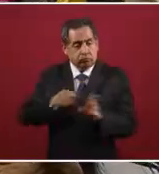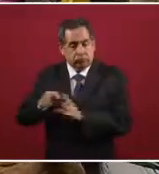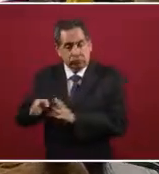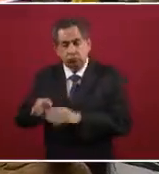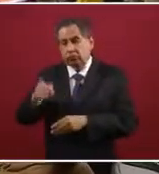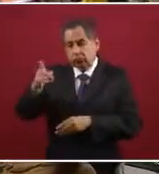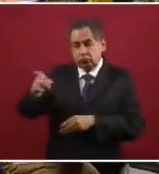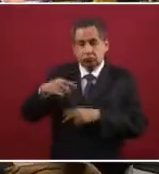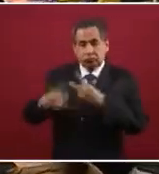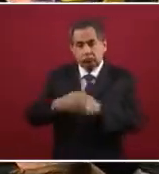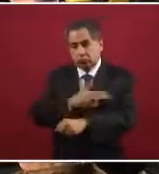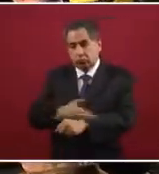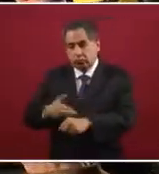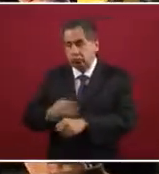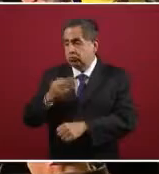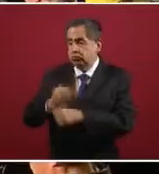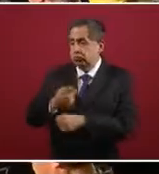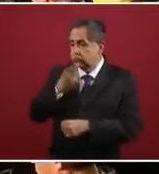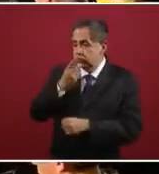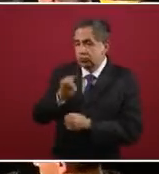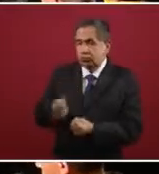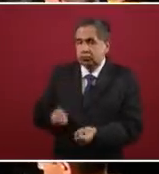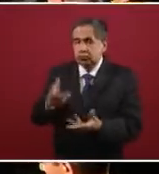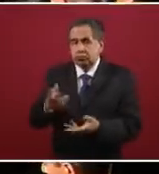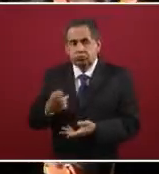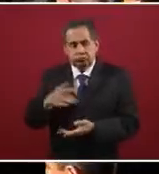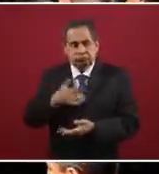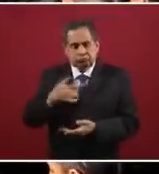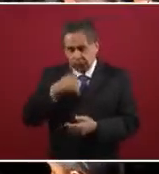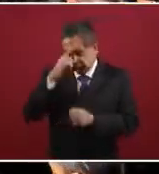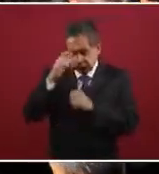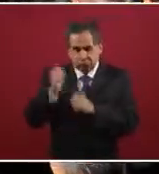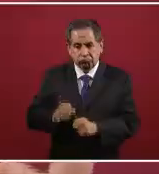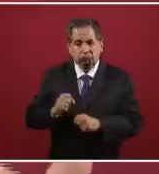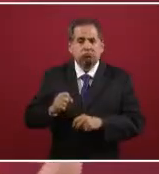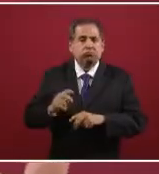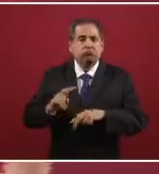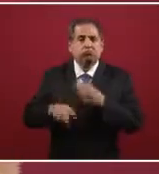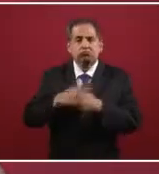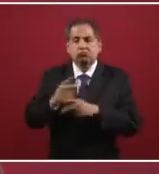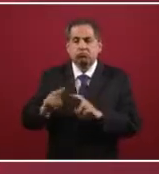Entonces, no te puedo dar ahorita la cifra, pero no tenemos duda de que la Unión